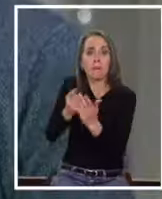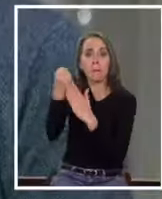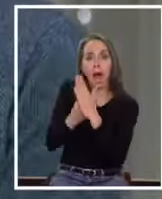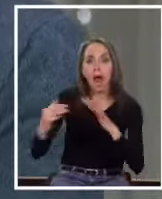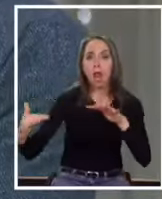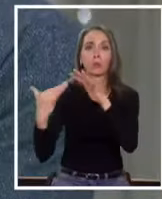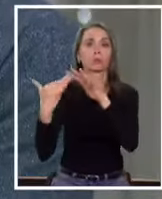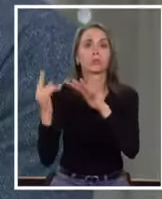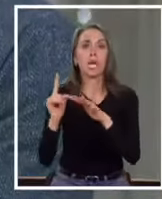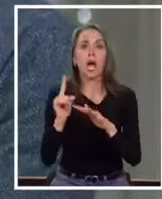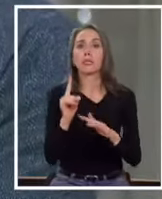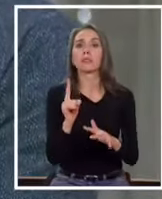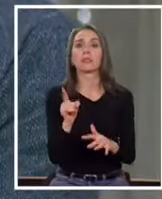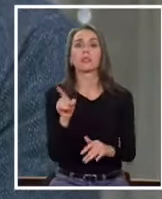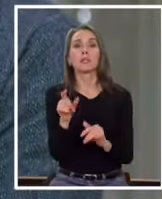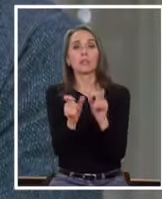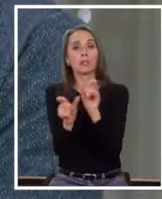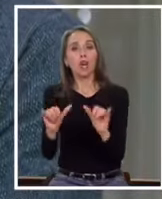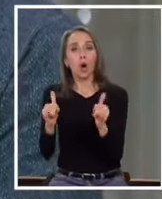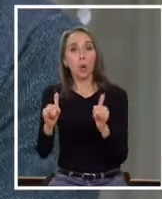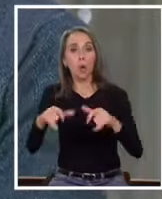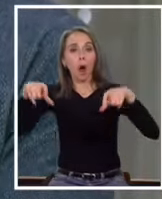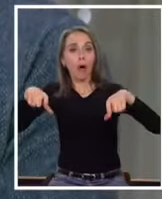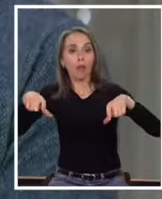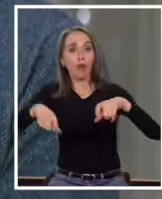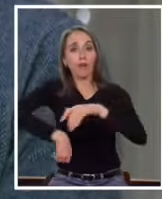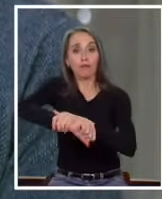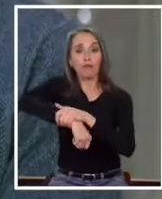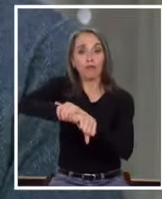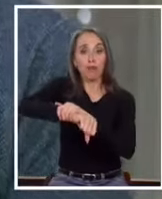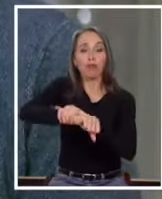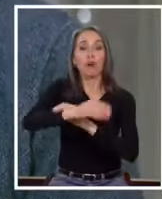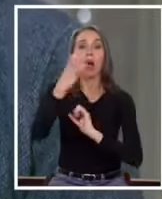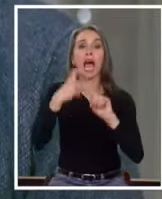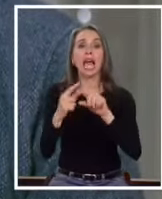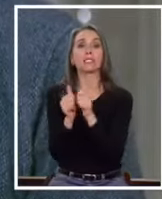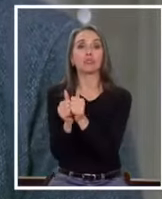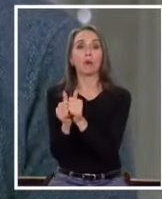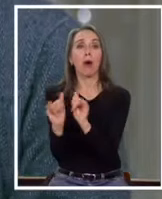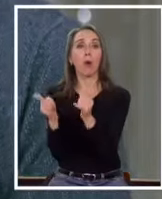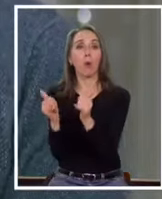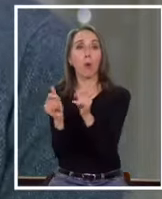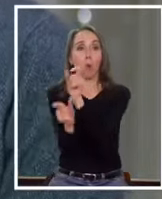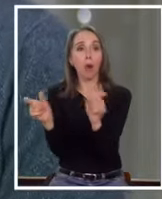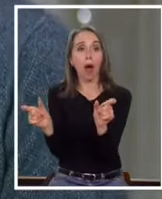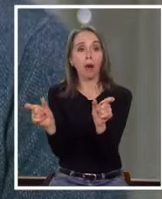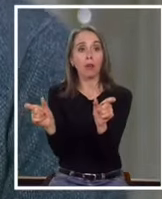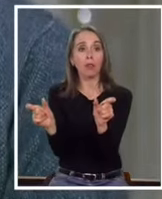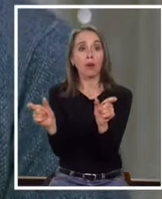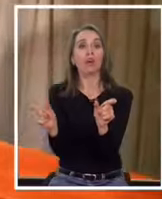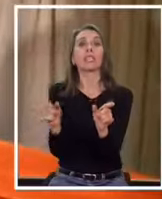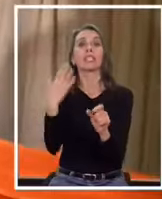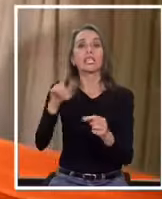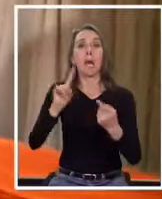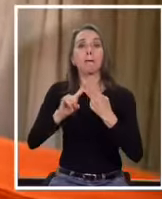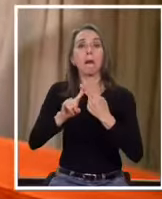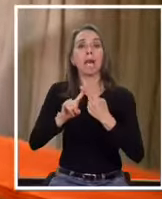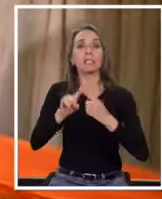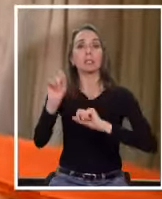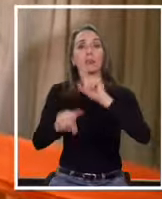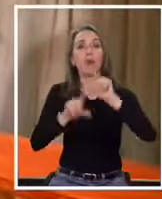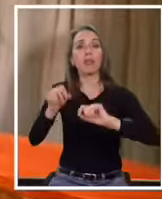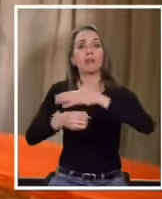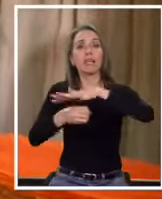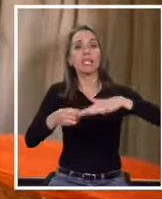pelear. Para los jugadores, muchos habían tenido de compañeros a jugadores que fueron, en definitiva, a Malvinas. No te olvides que